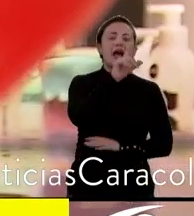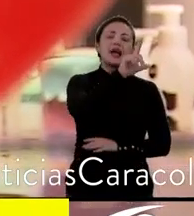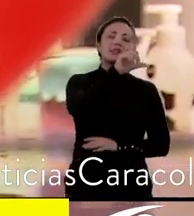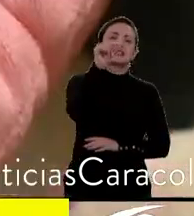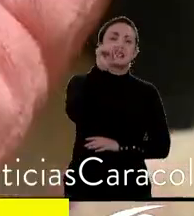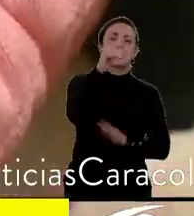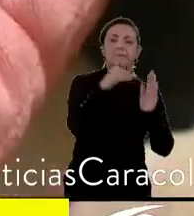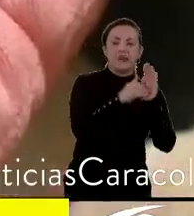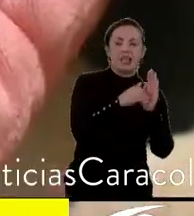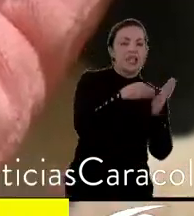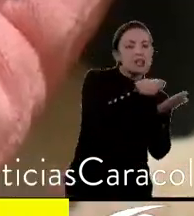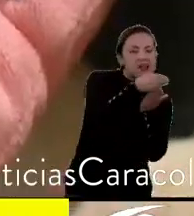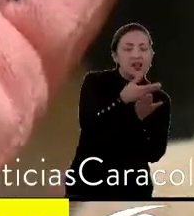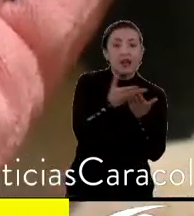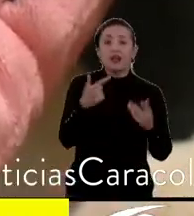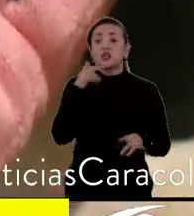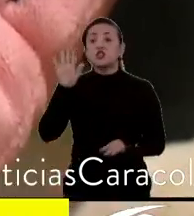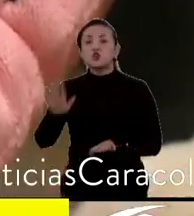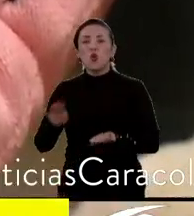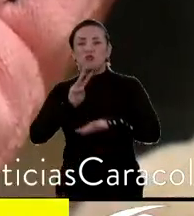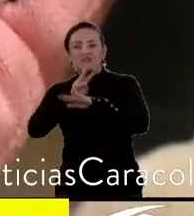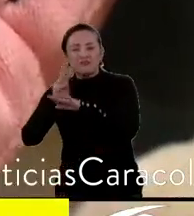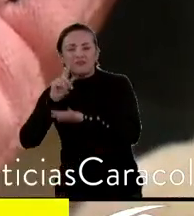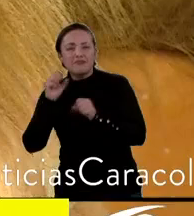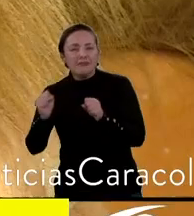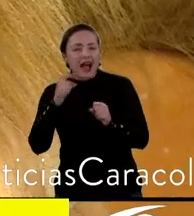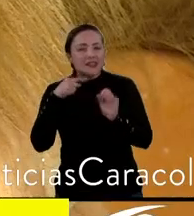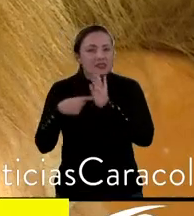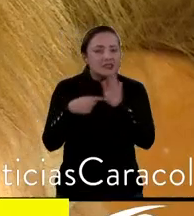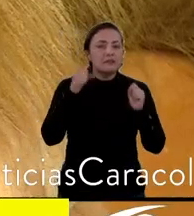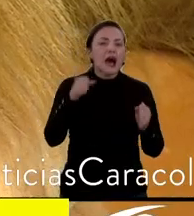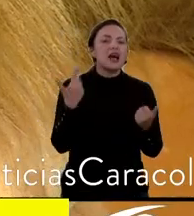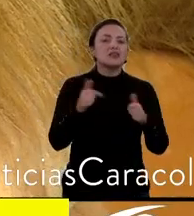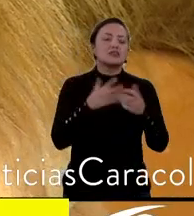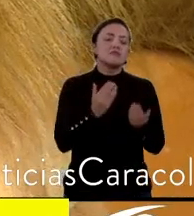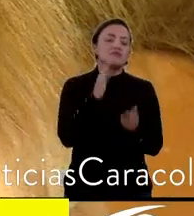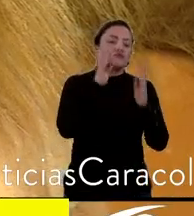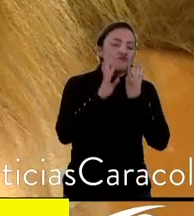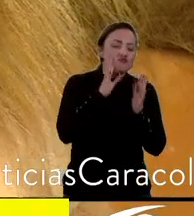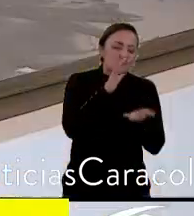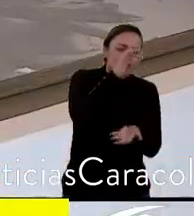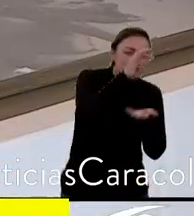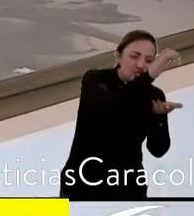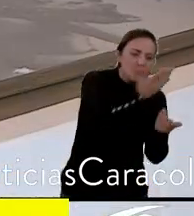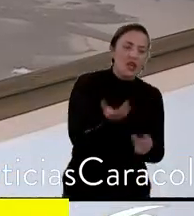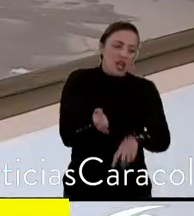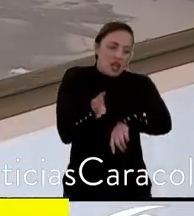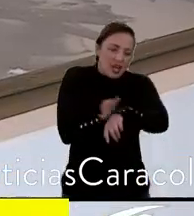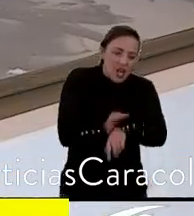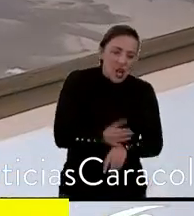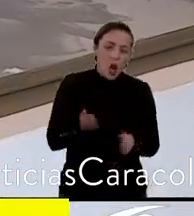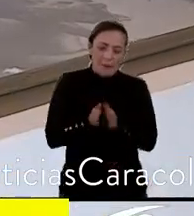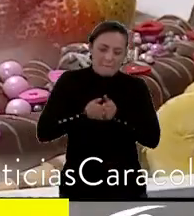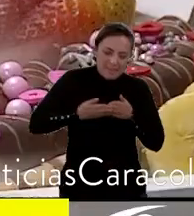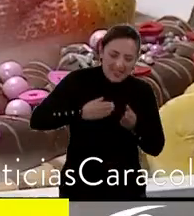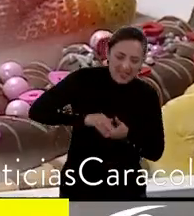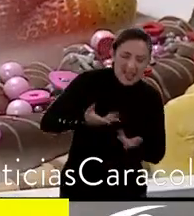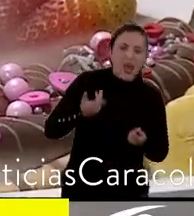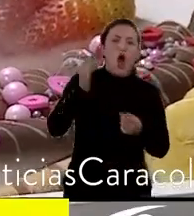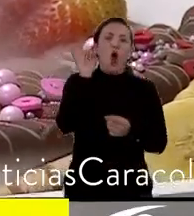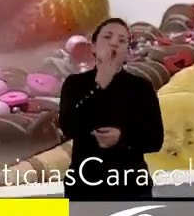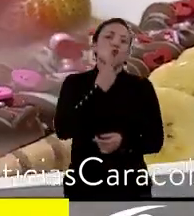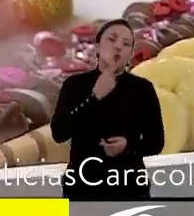la plataforma Tiendeo, los regalos con los que más se van a enamorar son peluches, billeteras, relojes, joyas y los infaltables dulces.